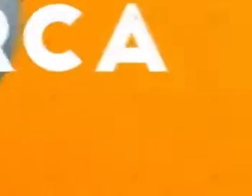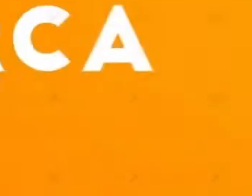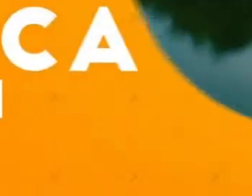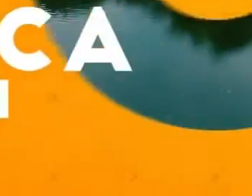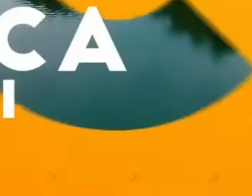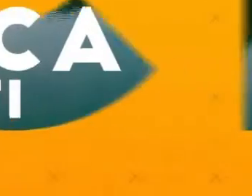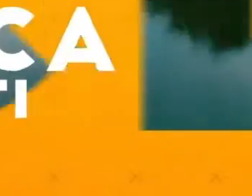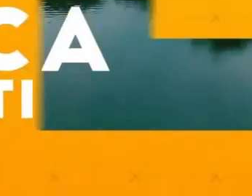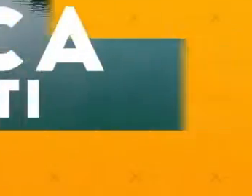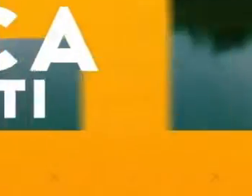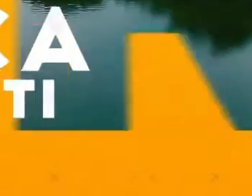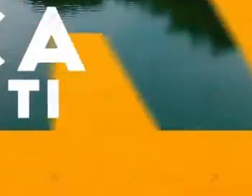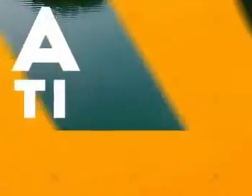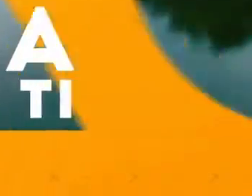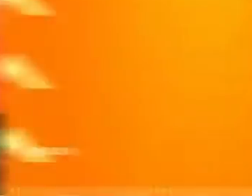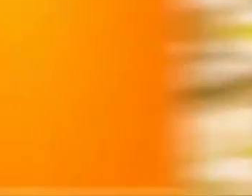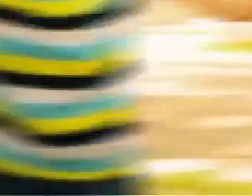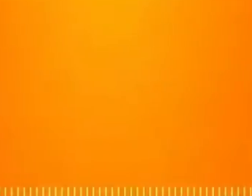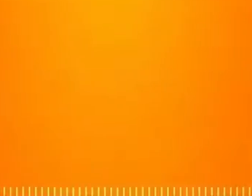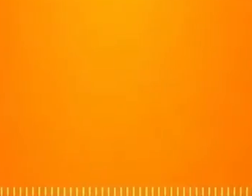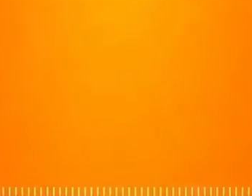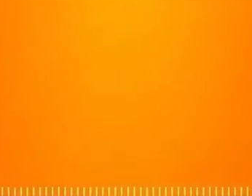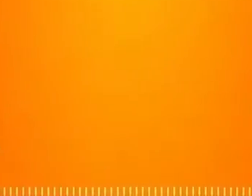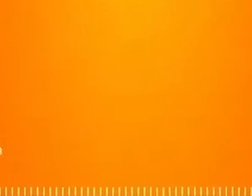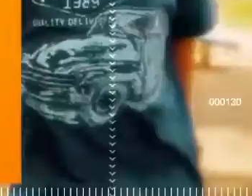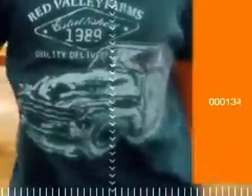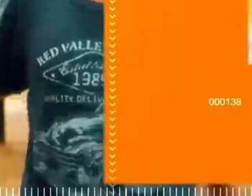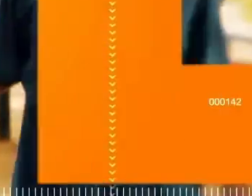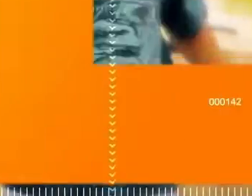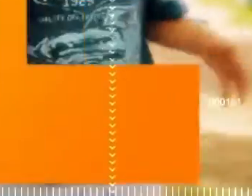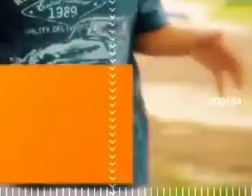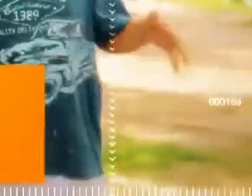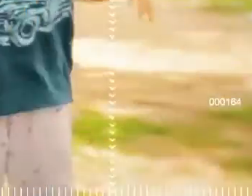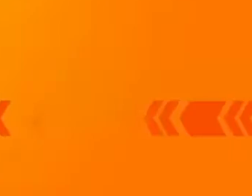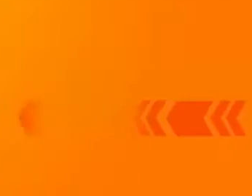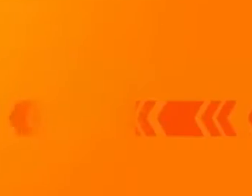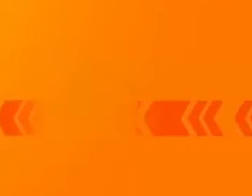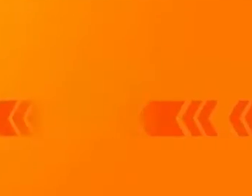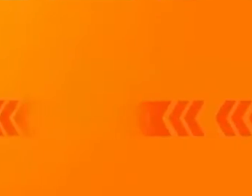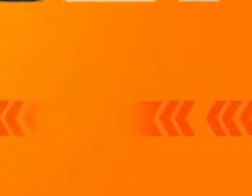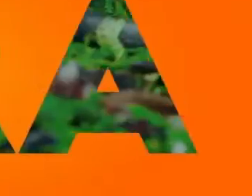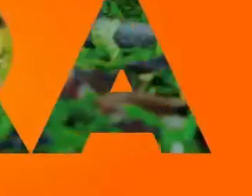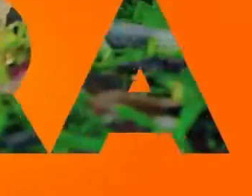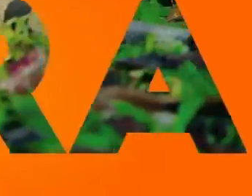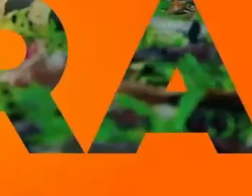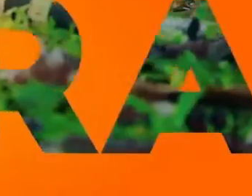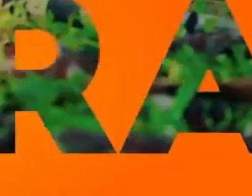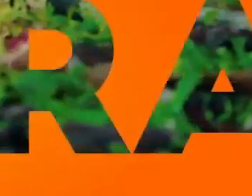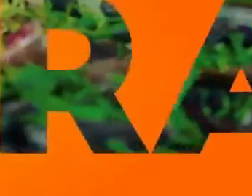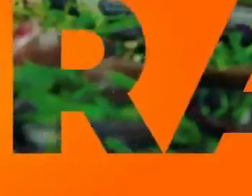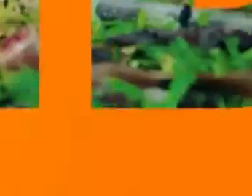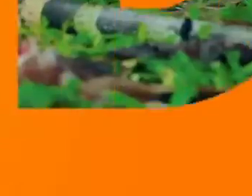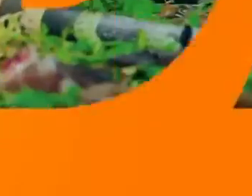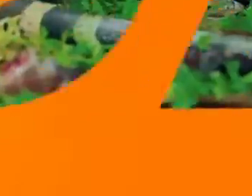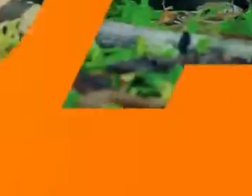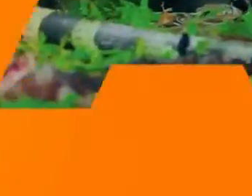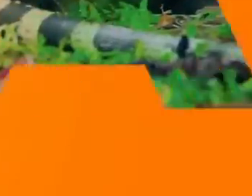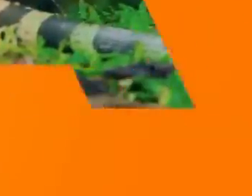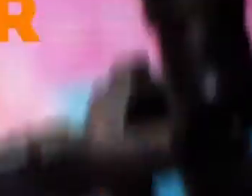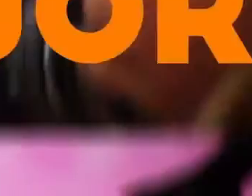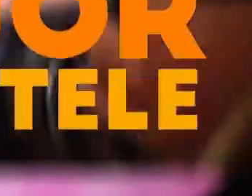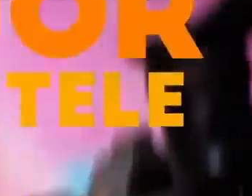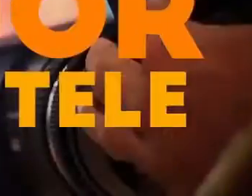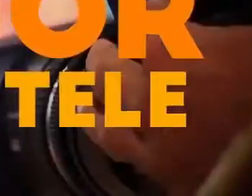Más cerca de ti, te divierte, te entretiene, te alegra la